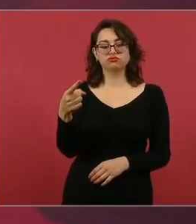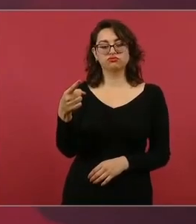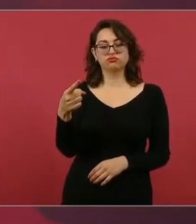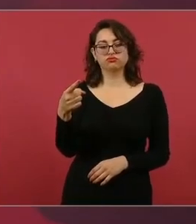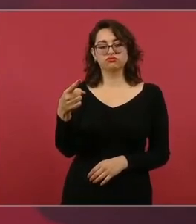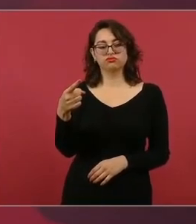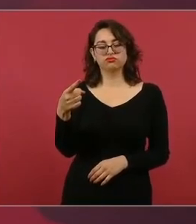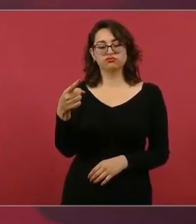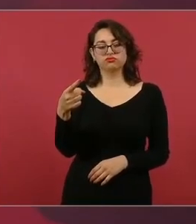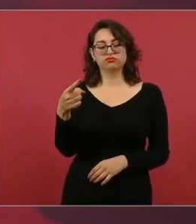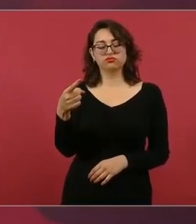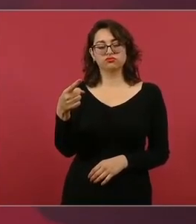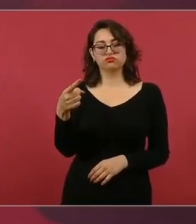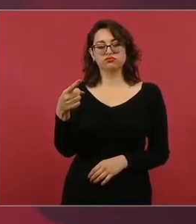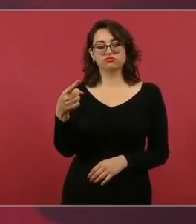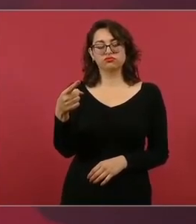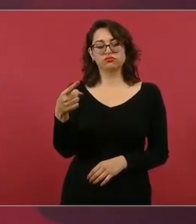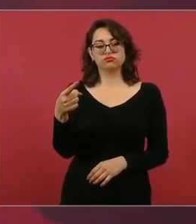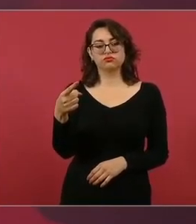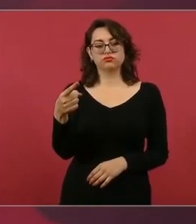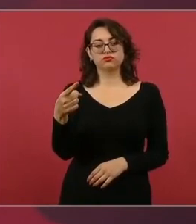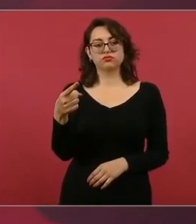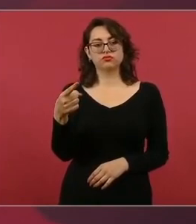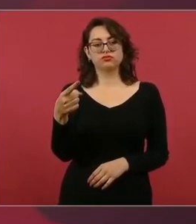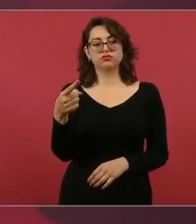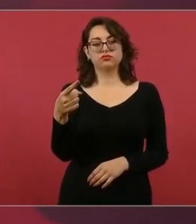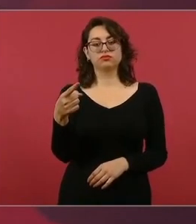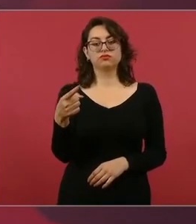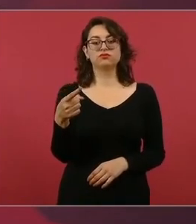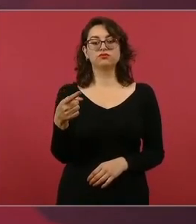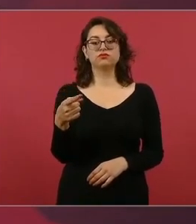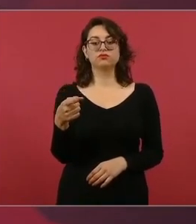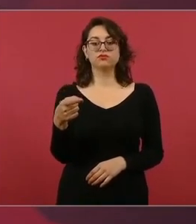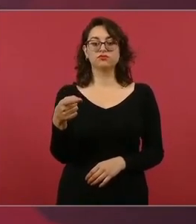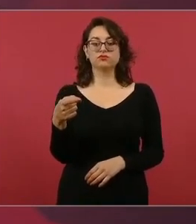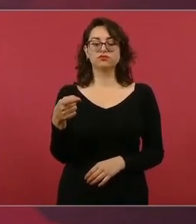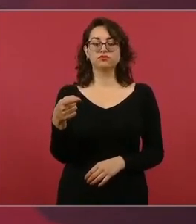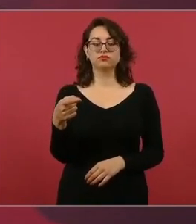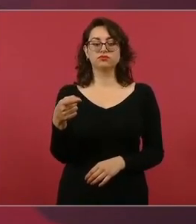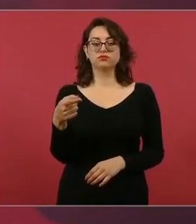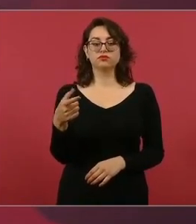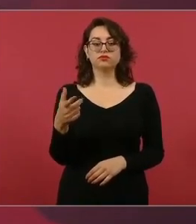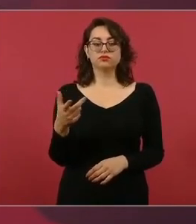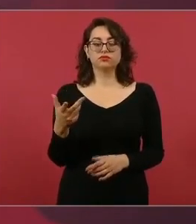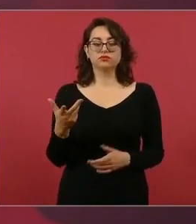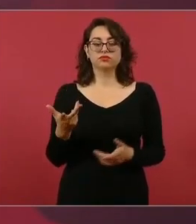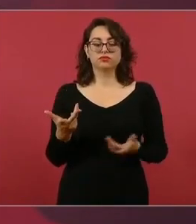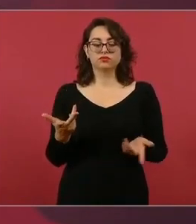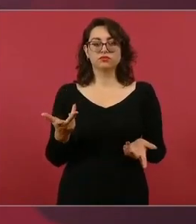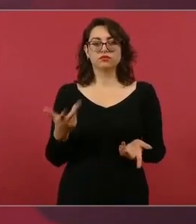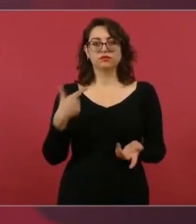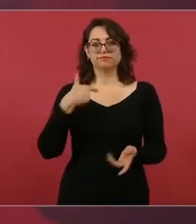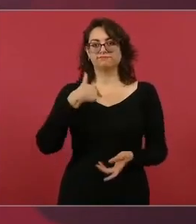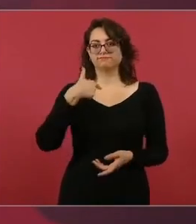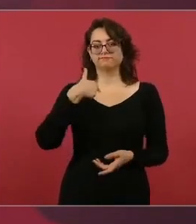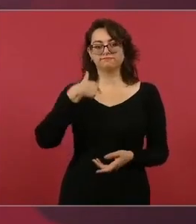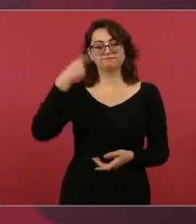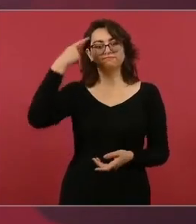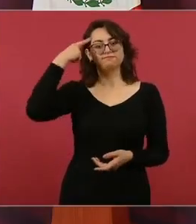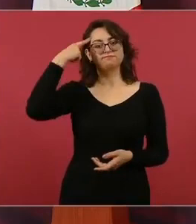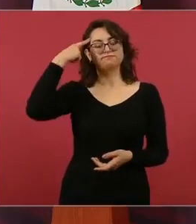la consigna, la